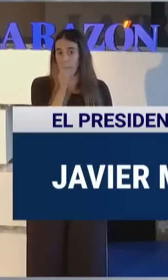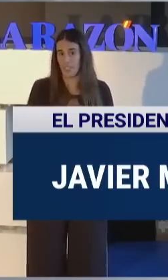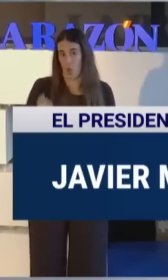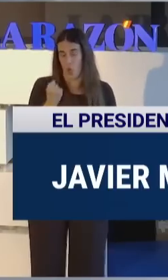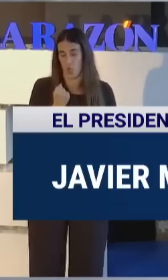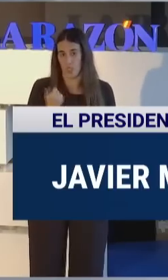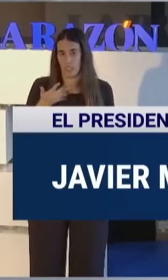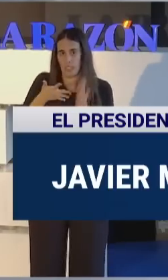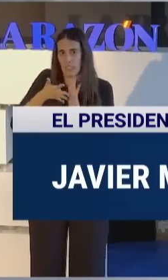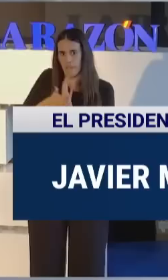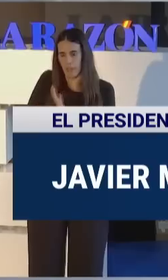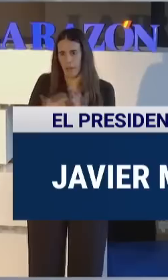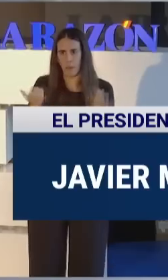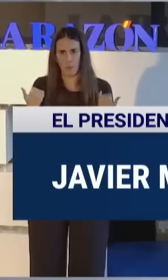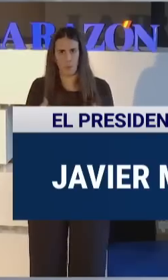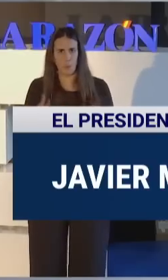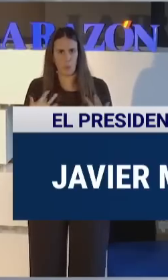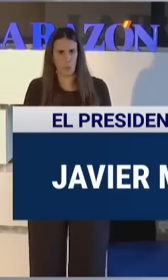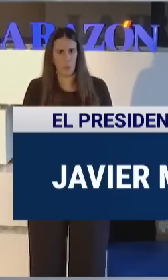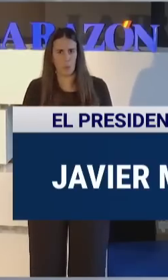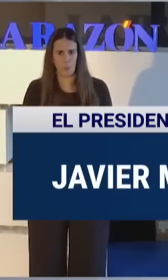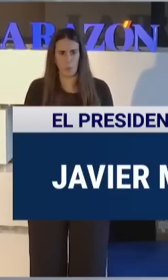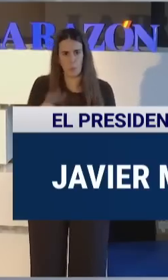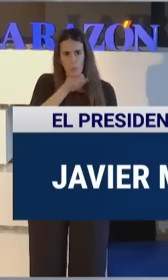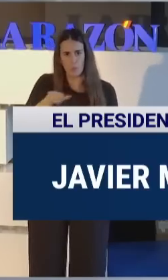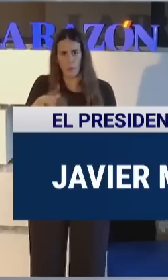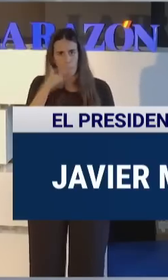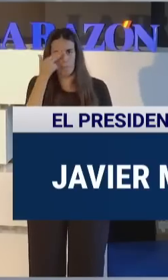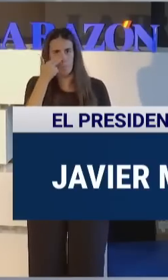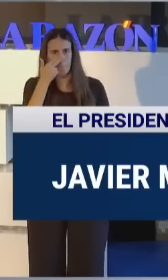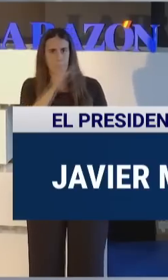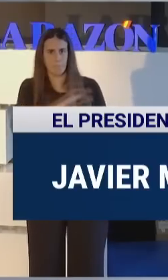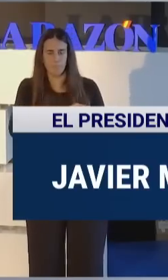dijimos, esto es una cosa más interesante.